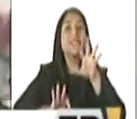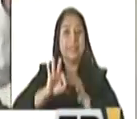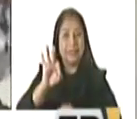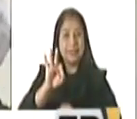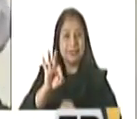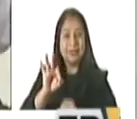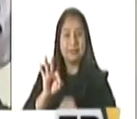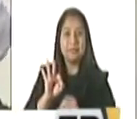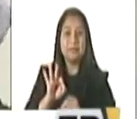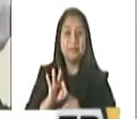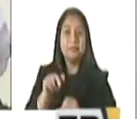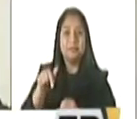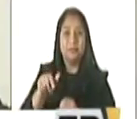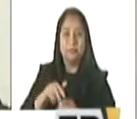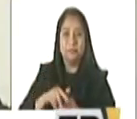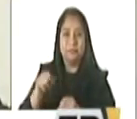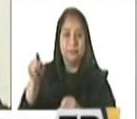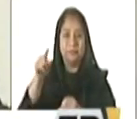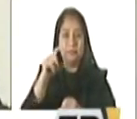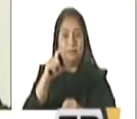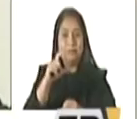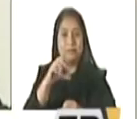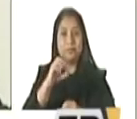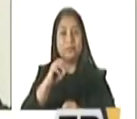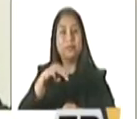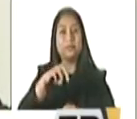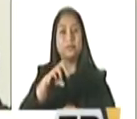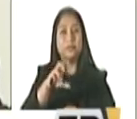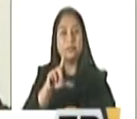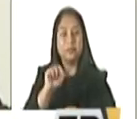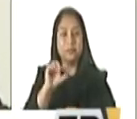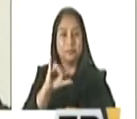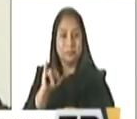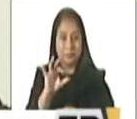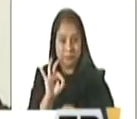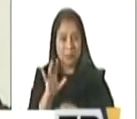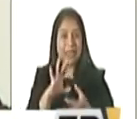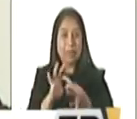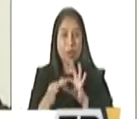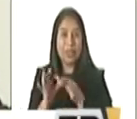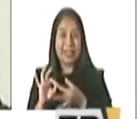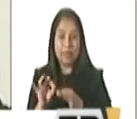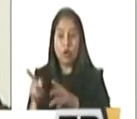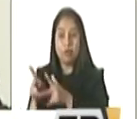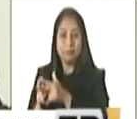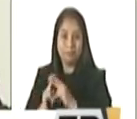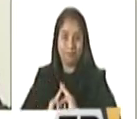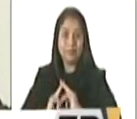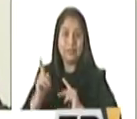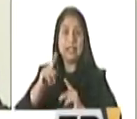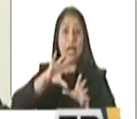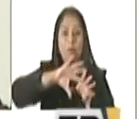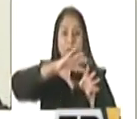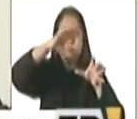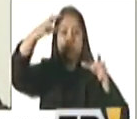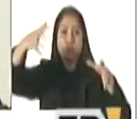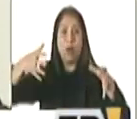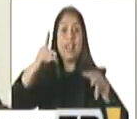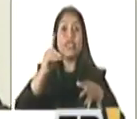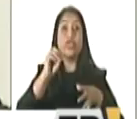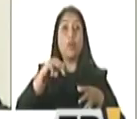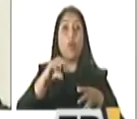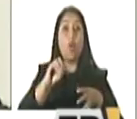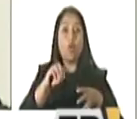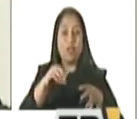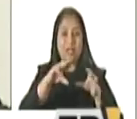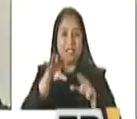el complejo deportivo de la Confederación Deportiva Autónoma de Guatemala que nos lo ha prestado, el domo. Vamos a tener